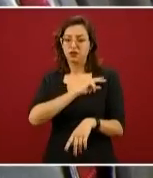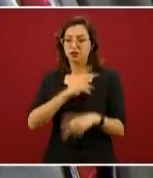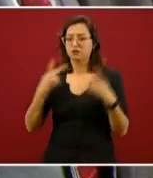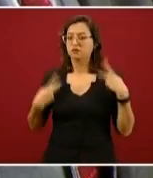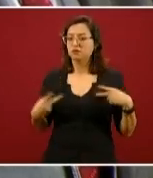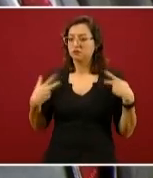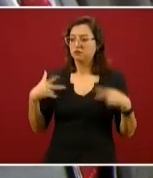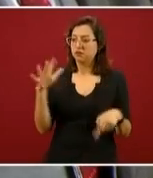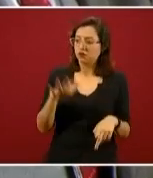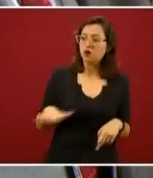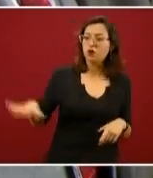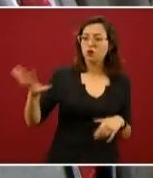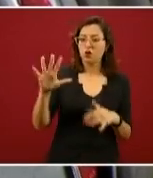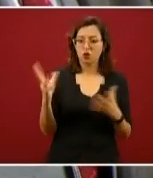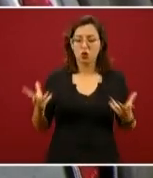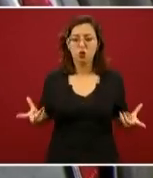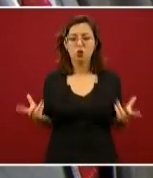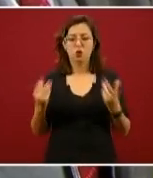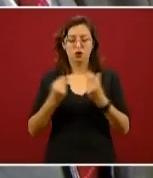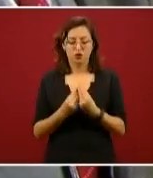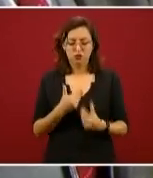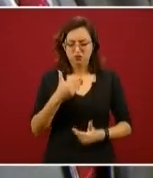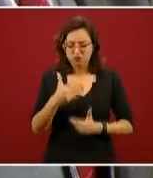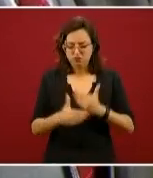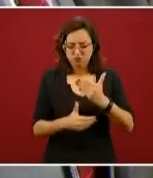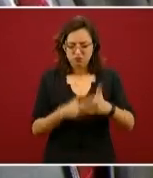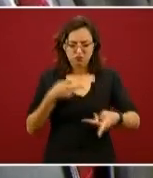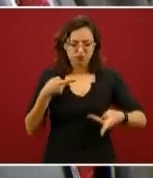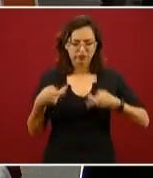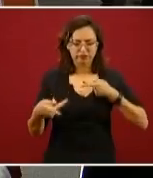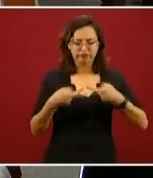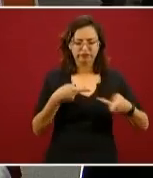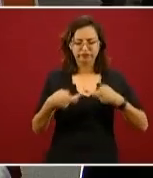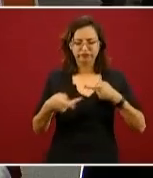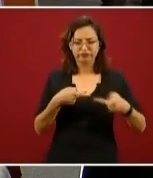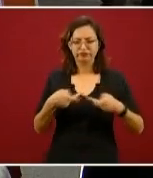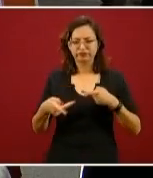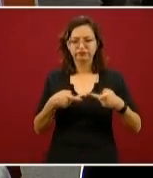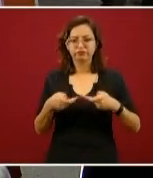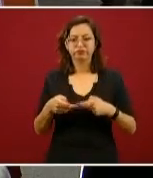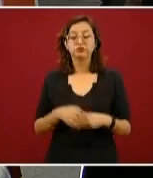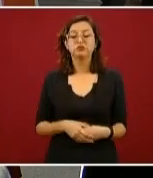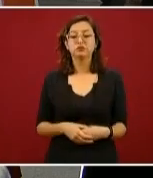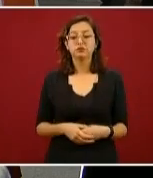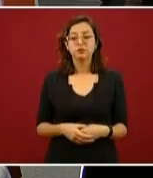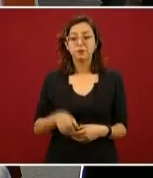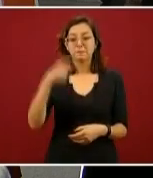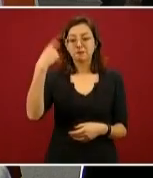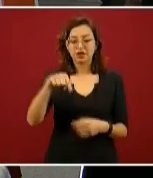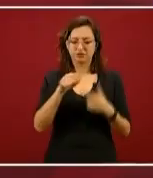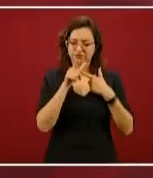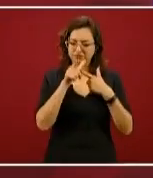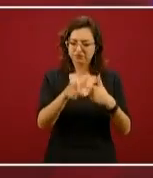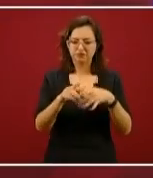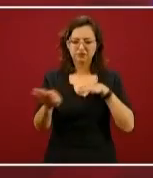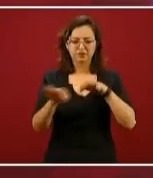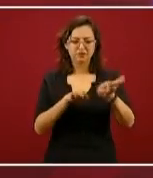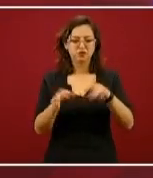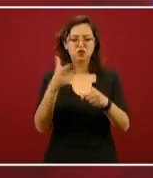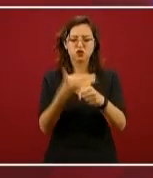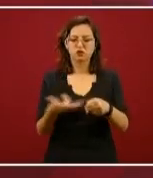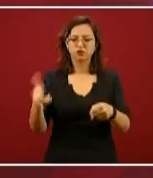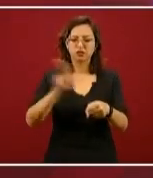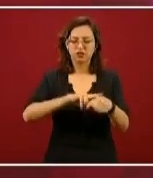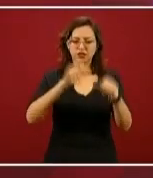que han sido partícipes de este proceso de preparación. Esto involucra la continuidad de operaciones, la respuesta